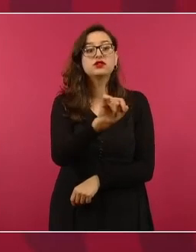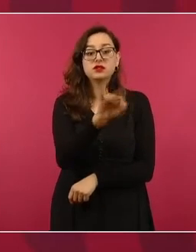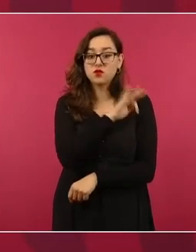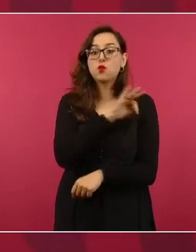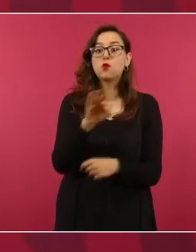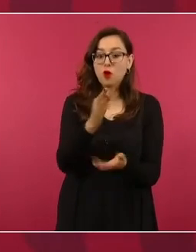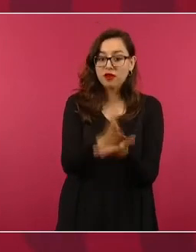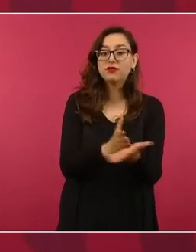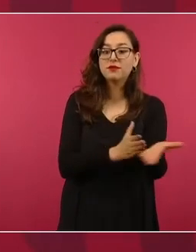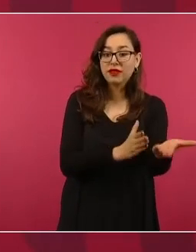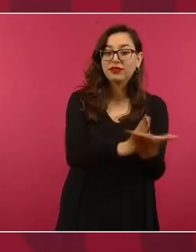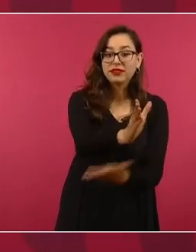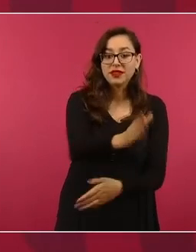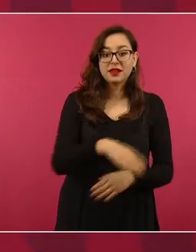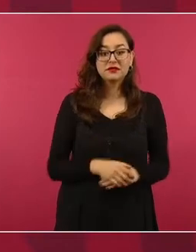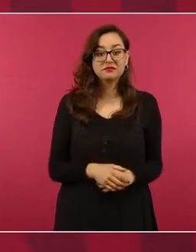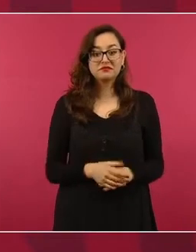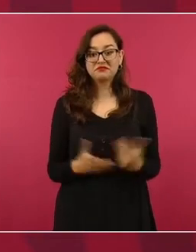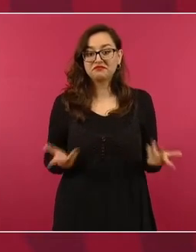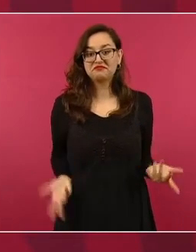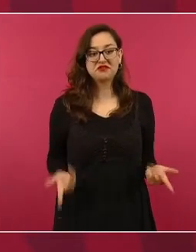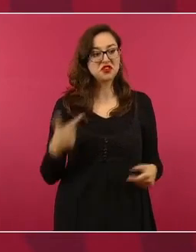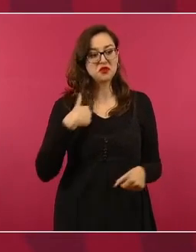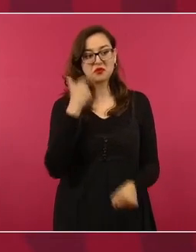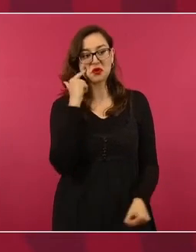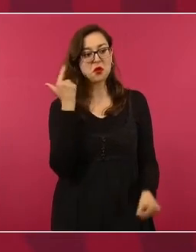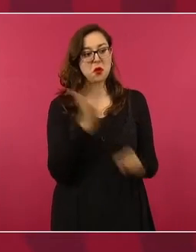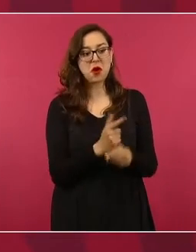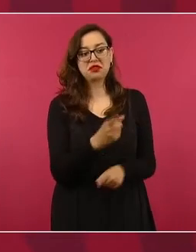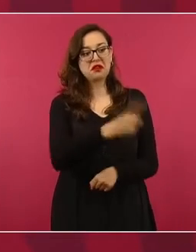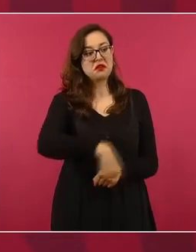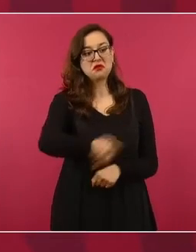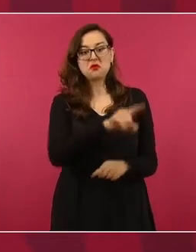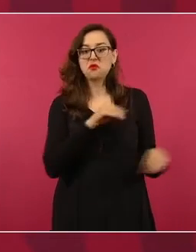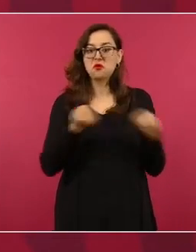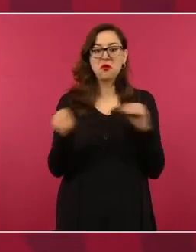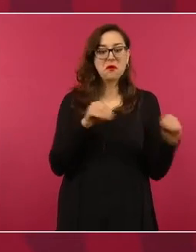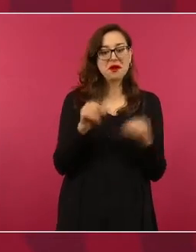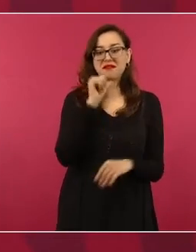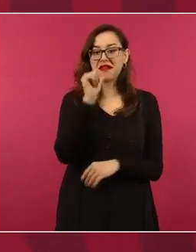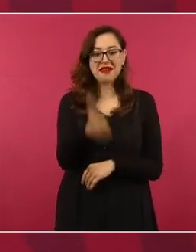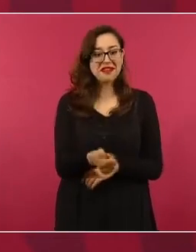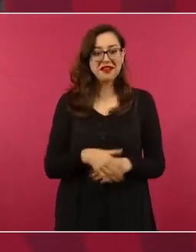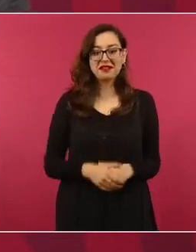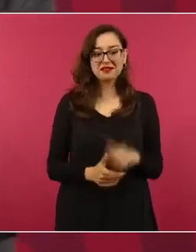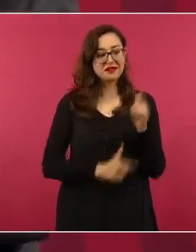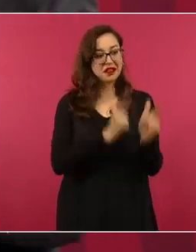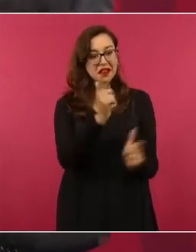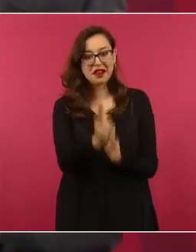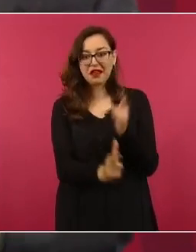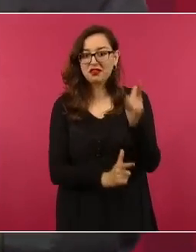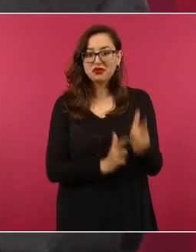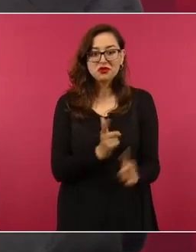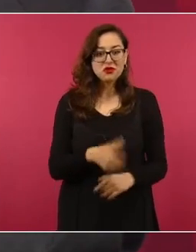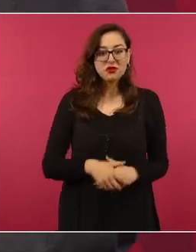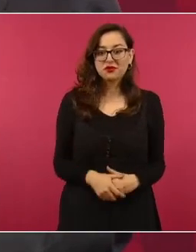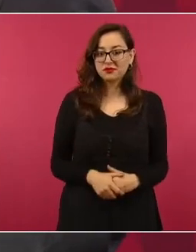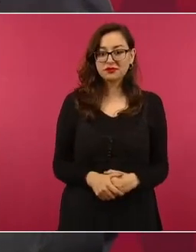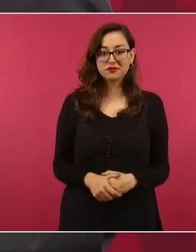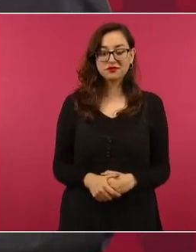muy lentos, porque todas estas cosas, o sea, yo les puedo